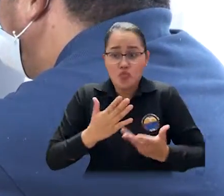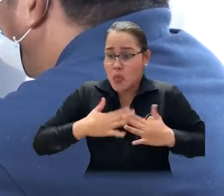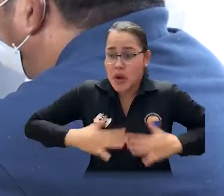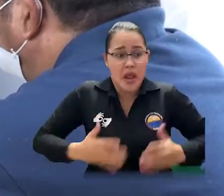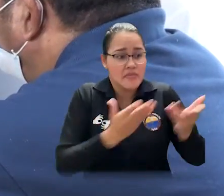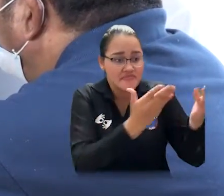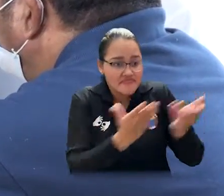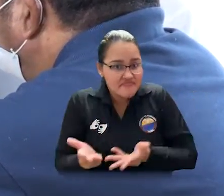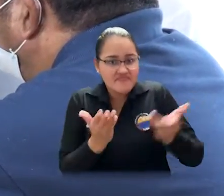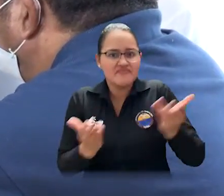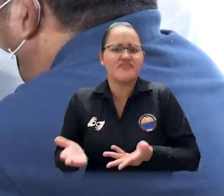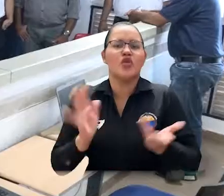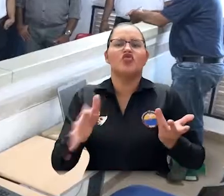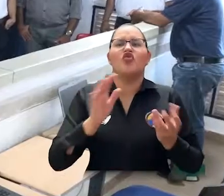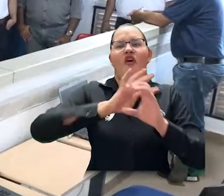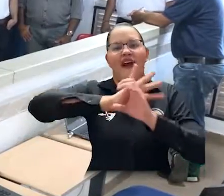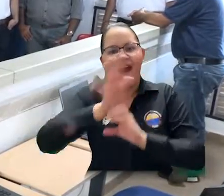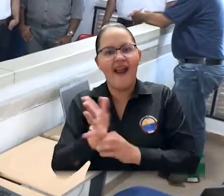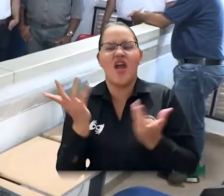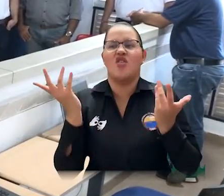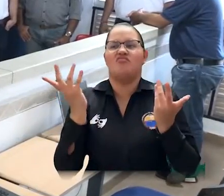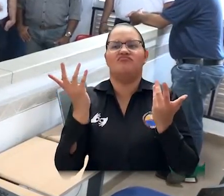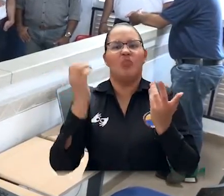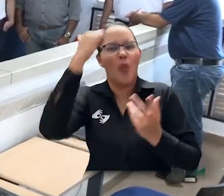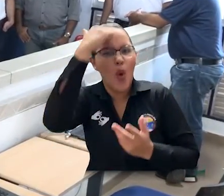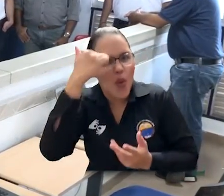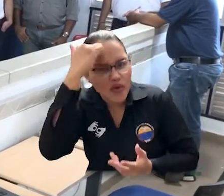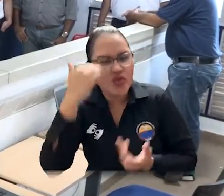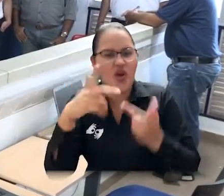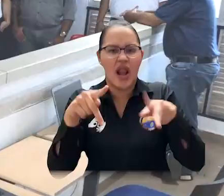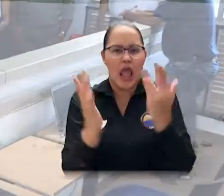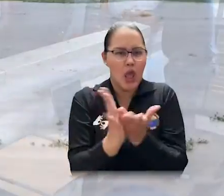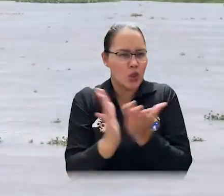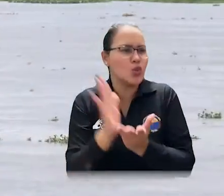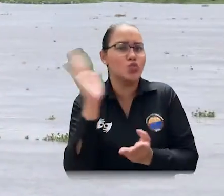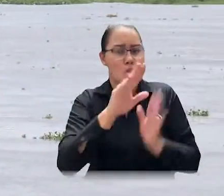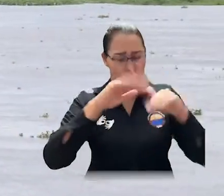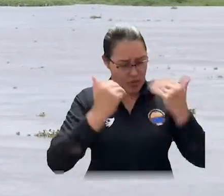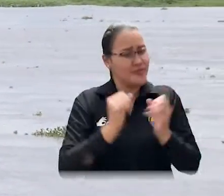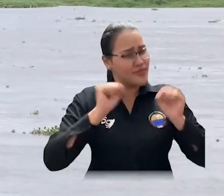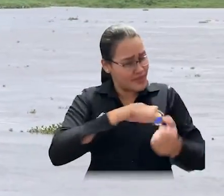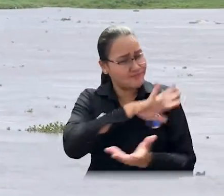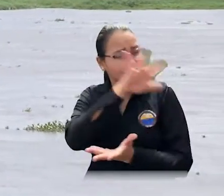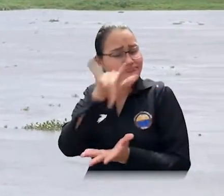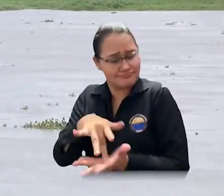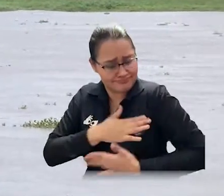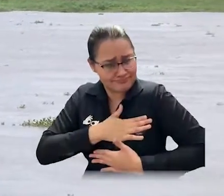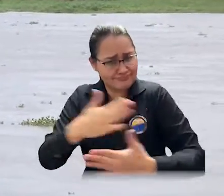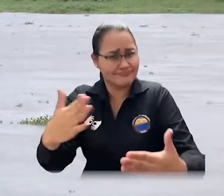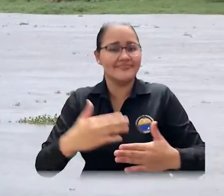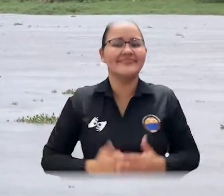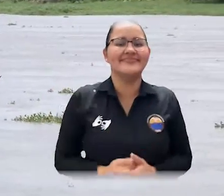pero también a disposición de los estudiantes y profesores de los colegios del banco.